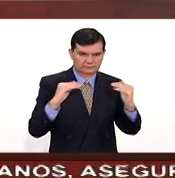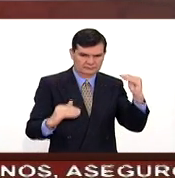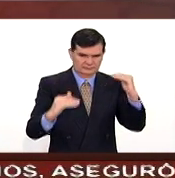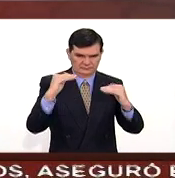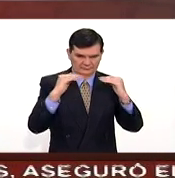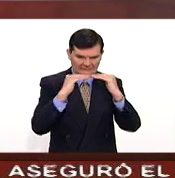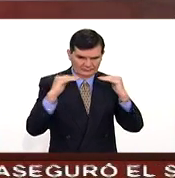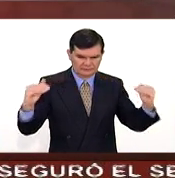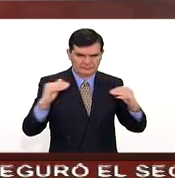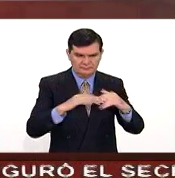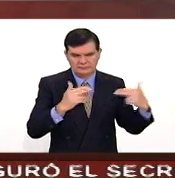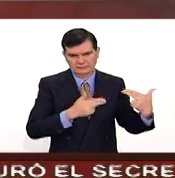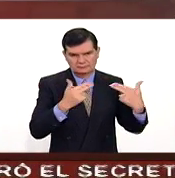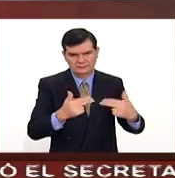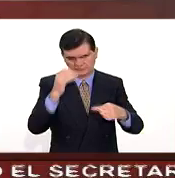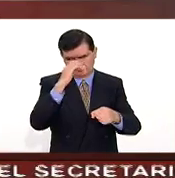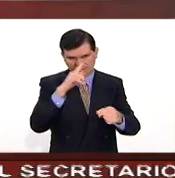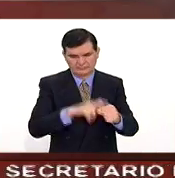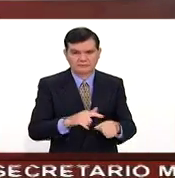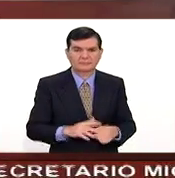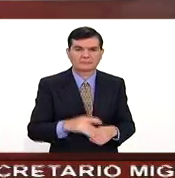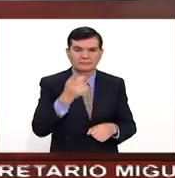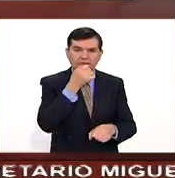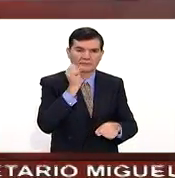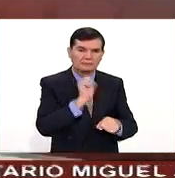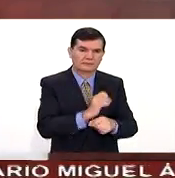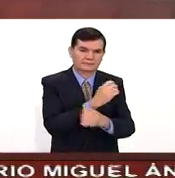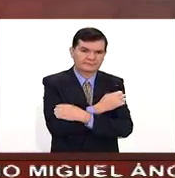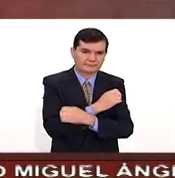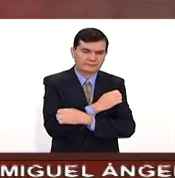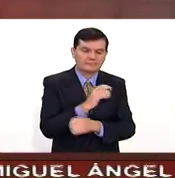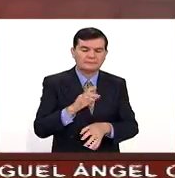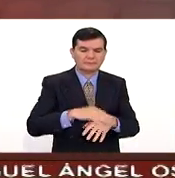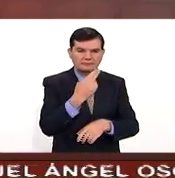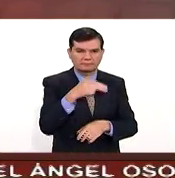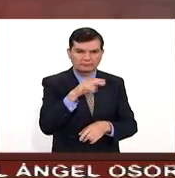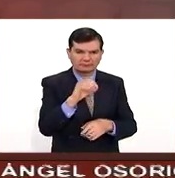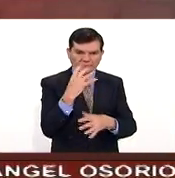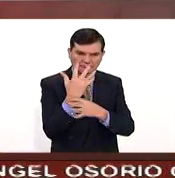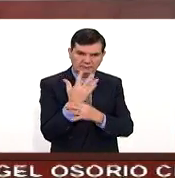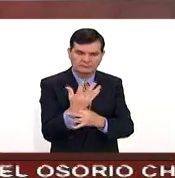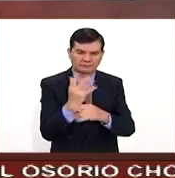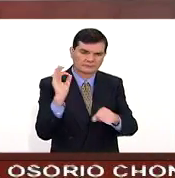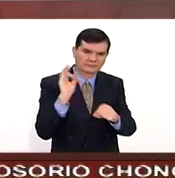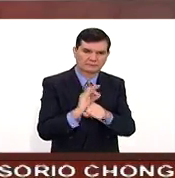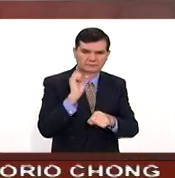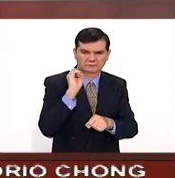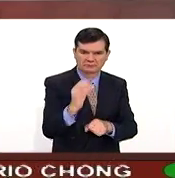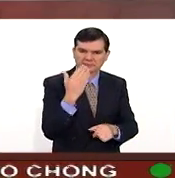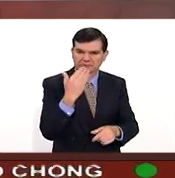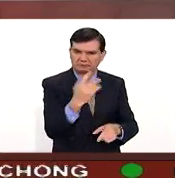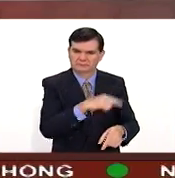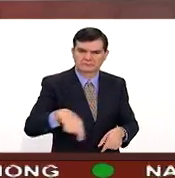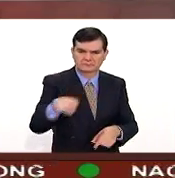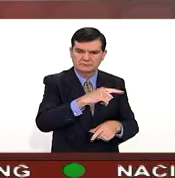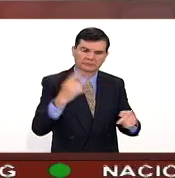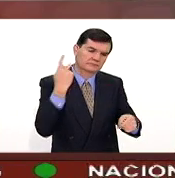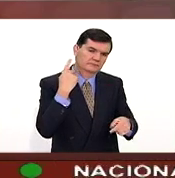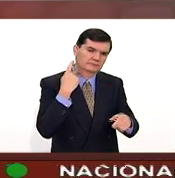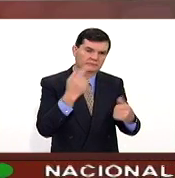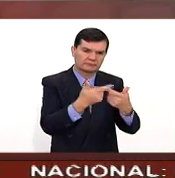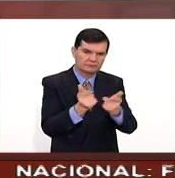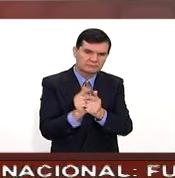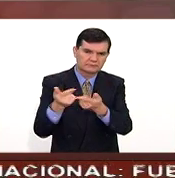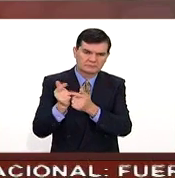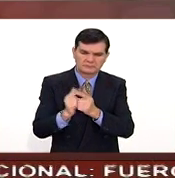que es nuestro gran patrimonio cultural. El secretario de Educación Pública, Aurelio Nuño, destacó el respaldo de todas las fuerzas políticas para